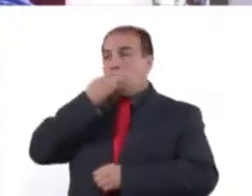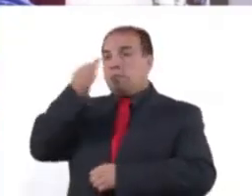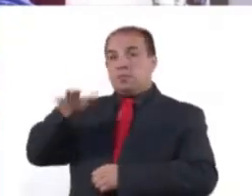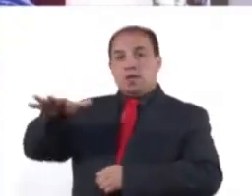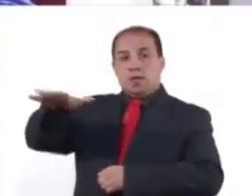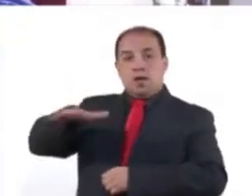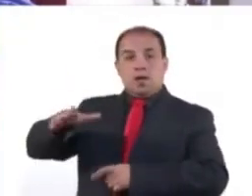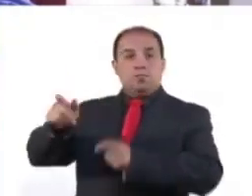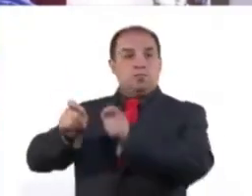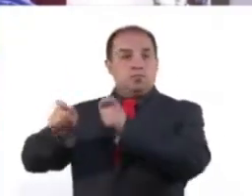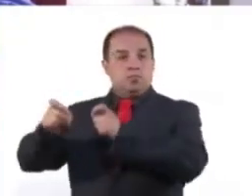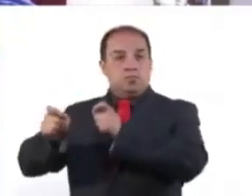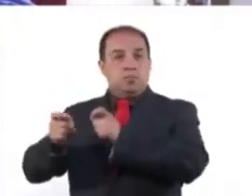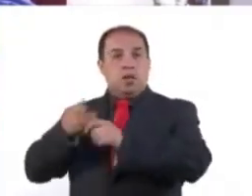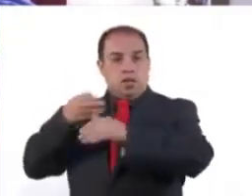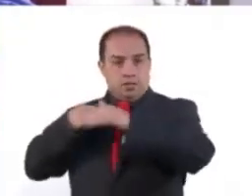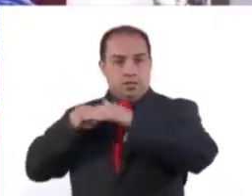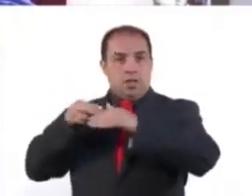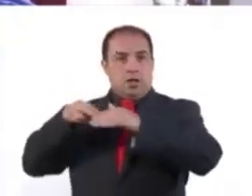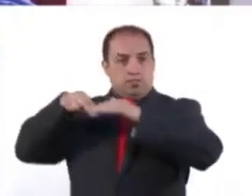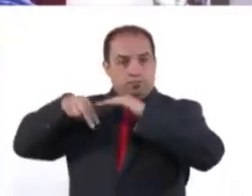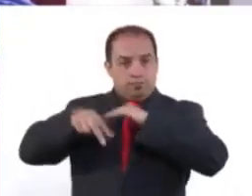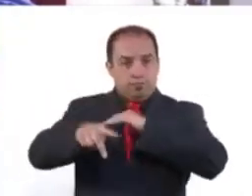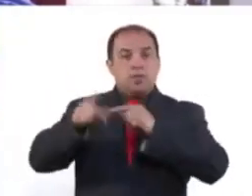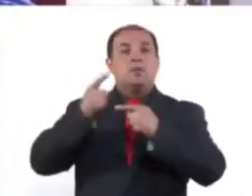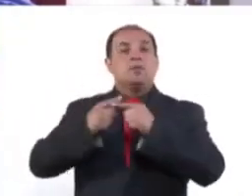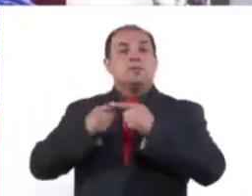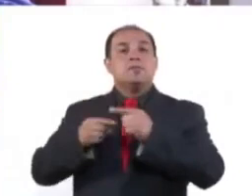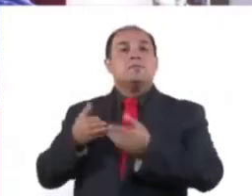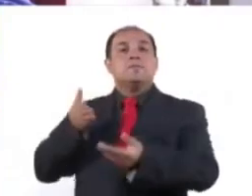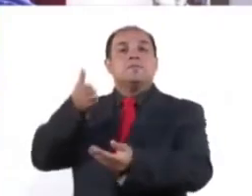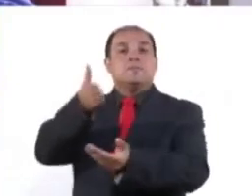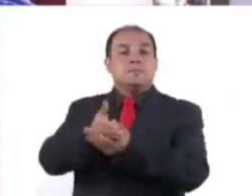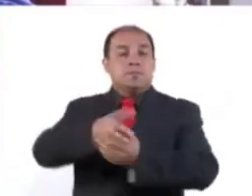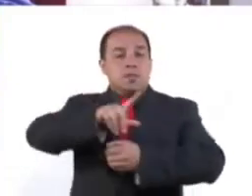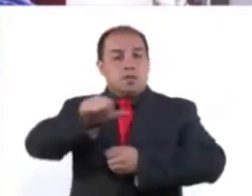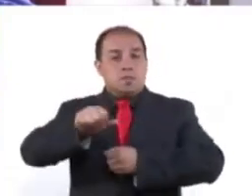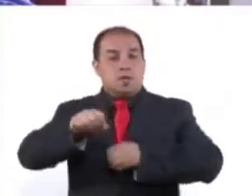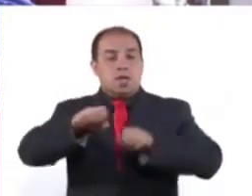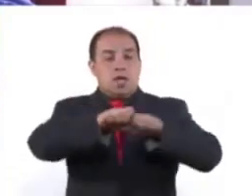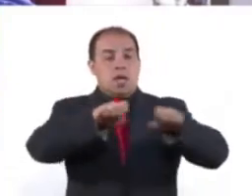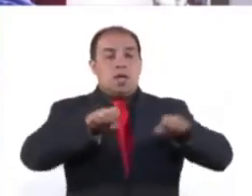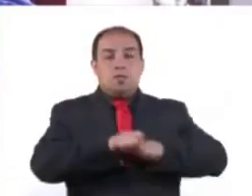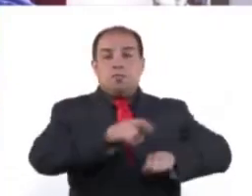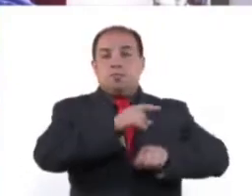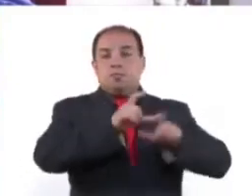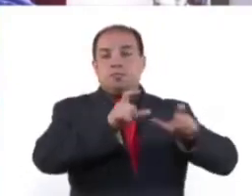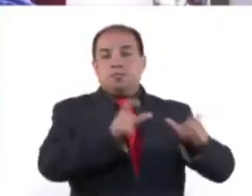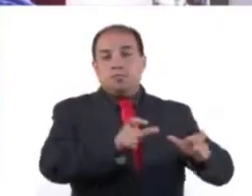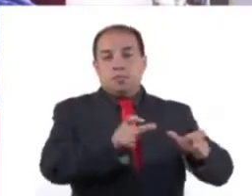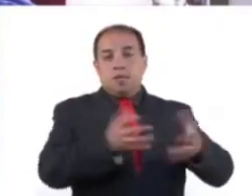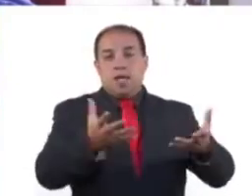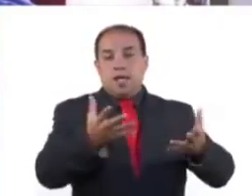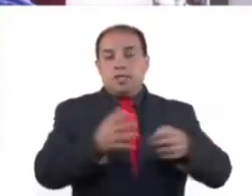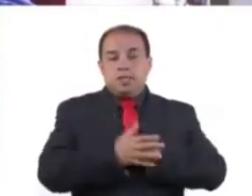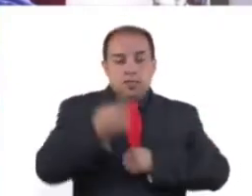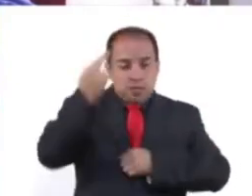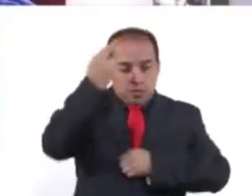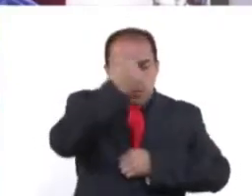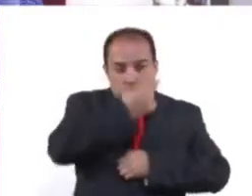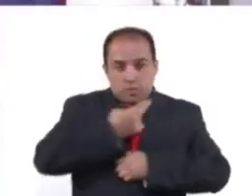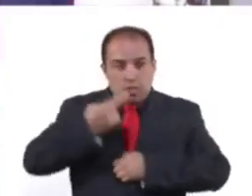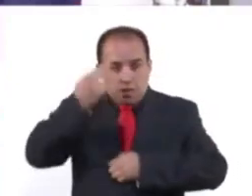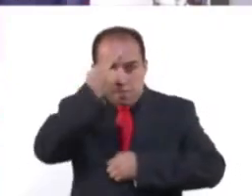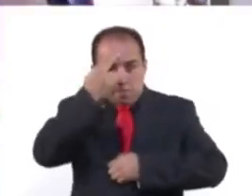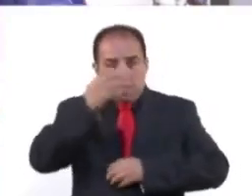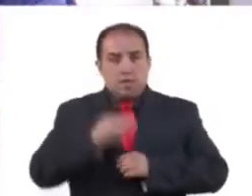mando, el momento del ingreso, y quiénes entran, y después el equipo de seguridad hace un barrido por cuestiones